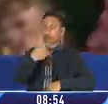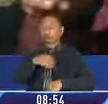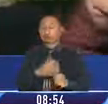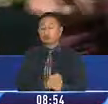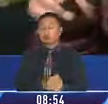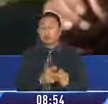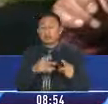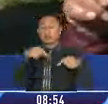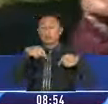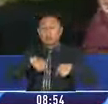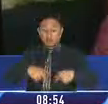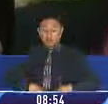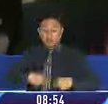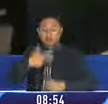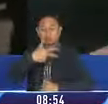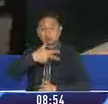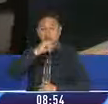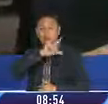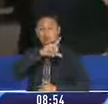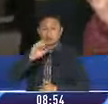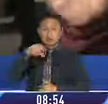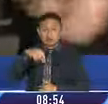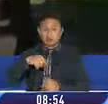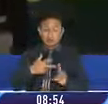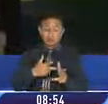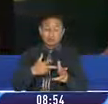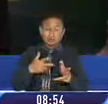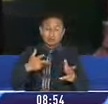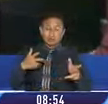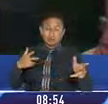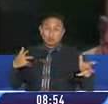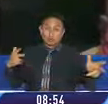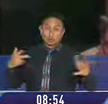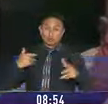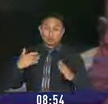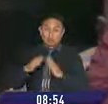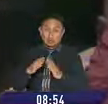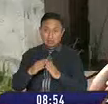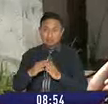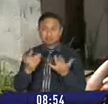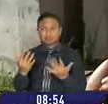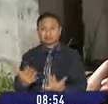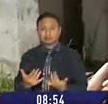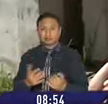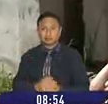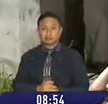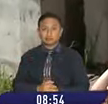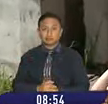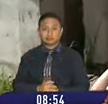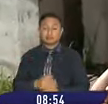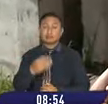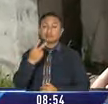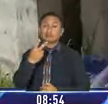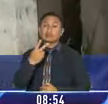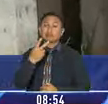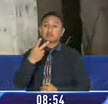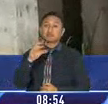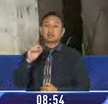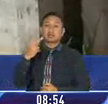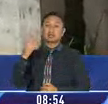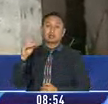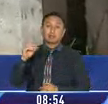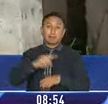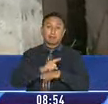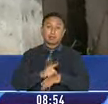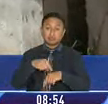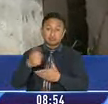que vivimos en Chillo Gijón tenemos que hacer cola para poder salir de nuestras casas. Me toca esperar 20, 30 minutos,